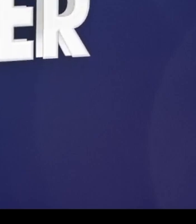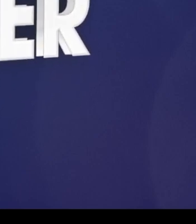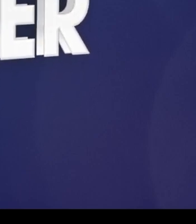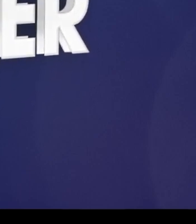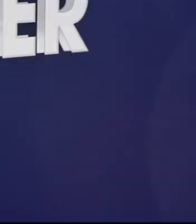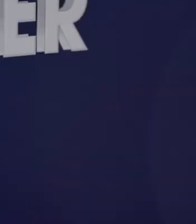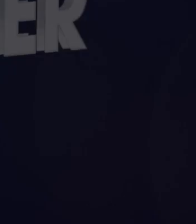¡Gracias!